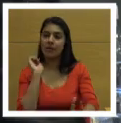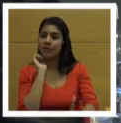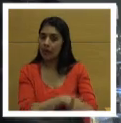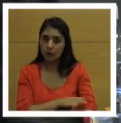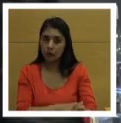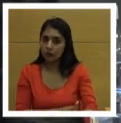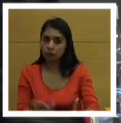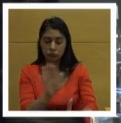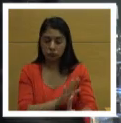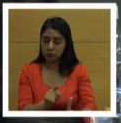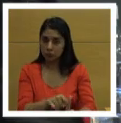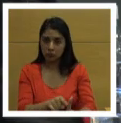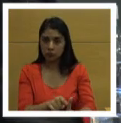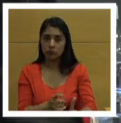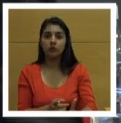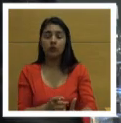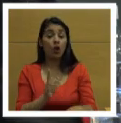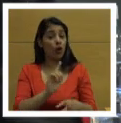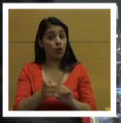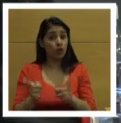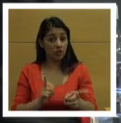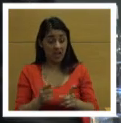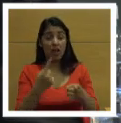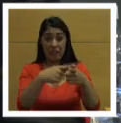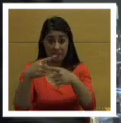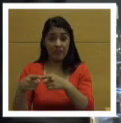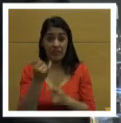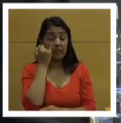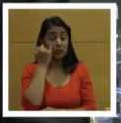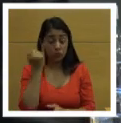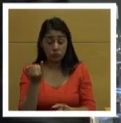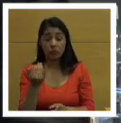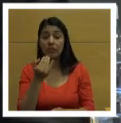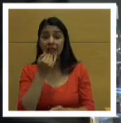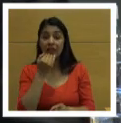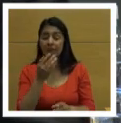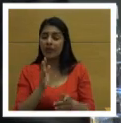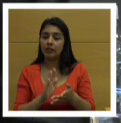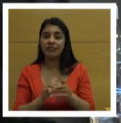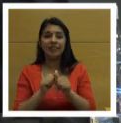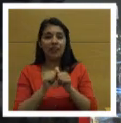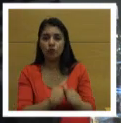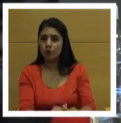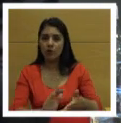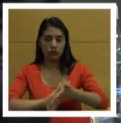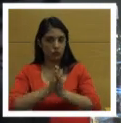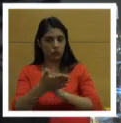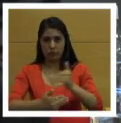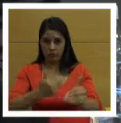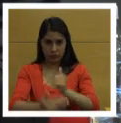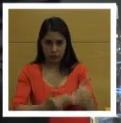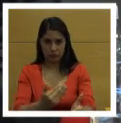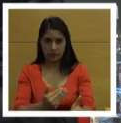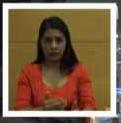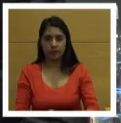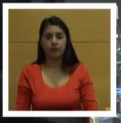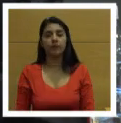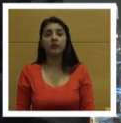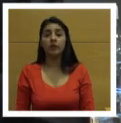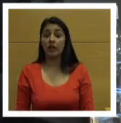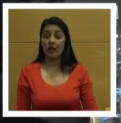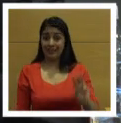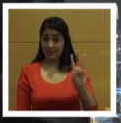e integrales, coordinadas interinstitucionalmente y sostenibles durante todo el proceso.